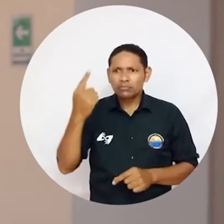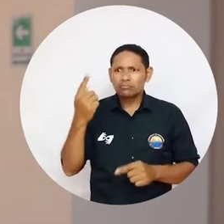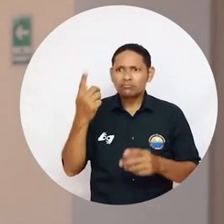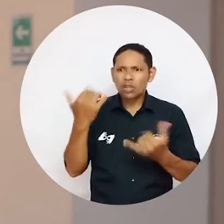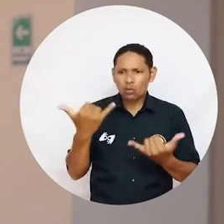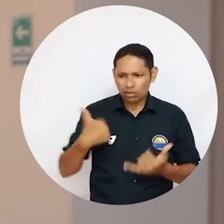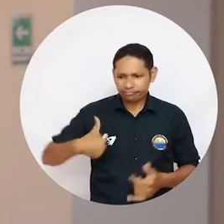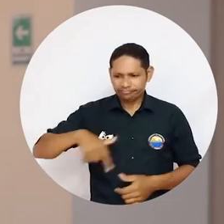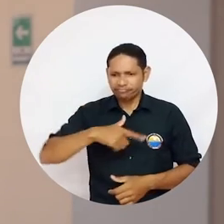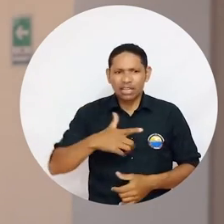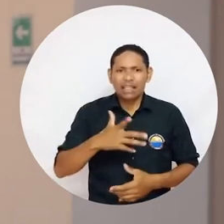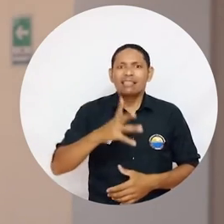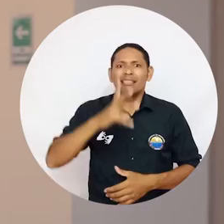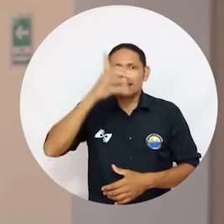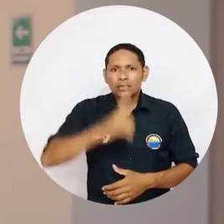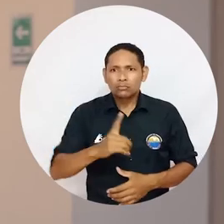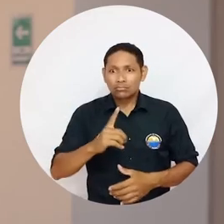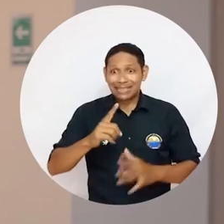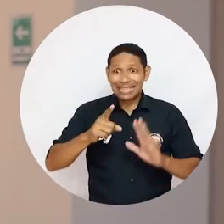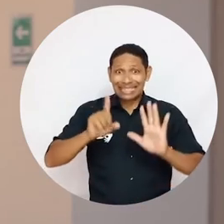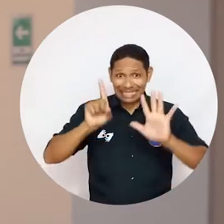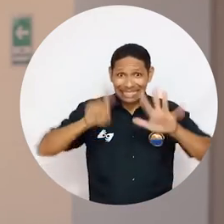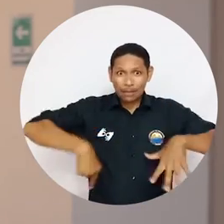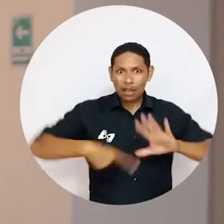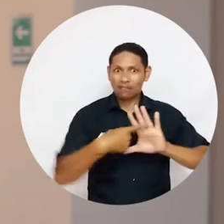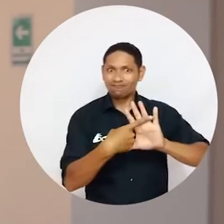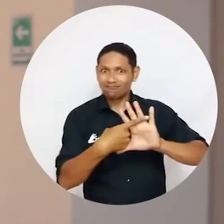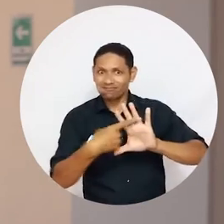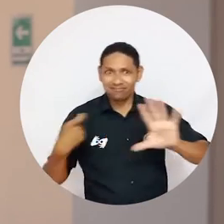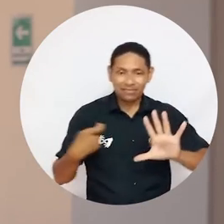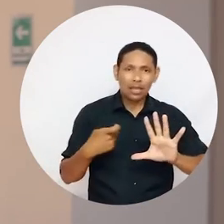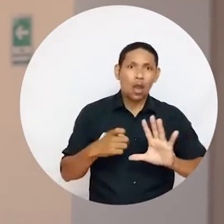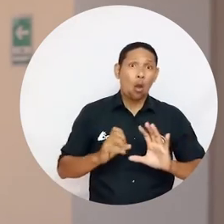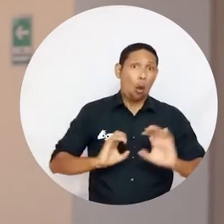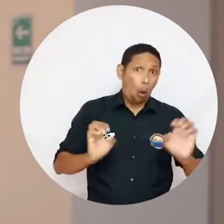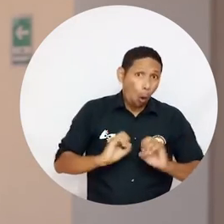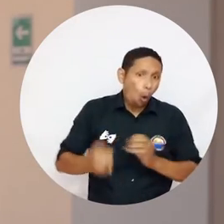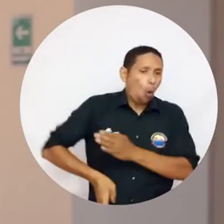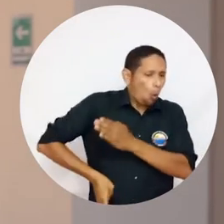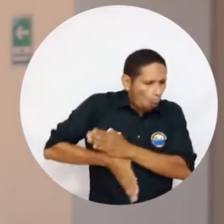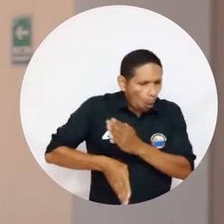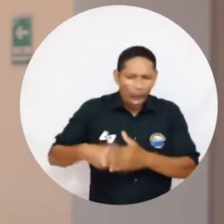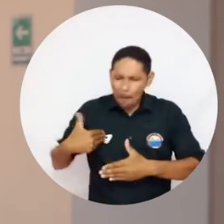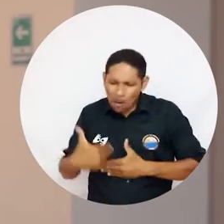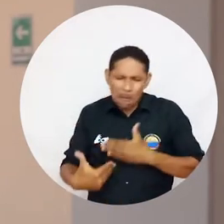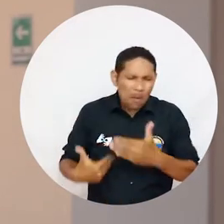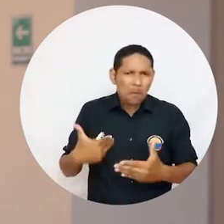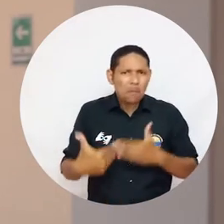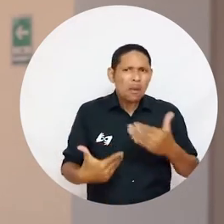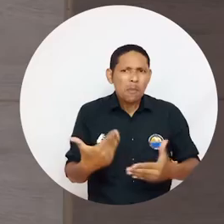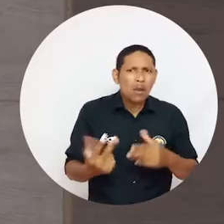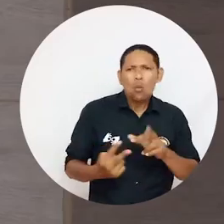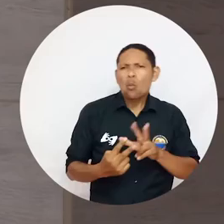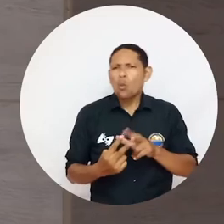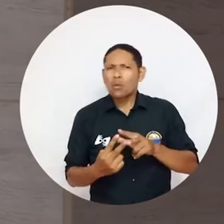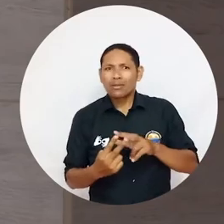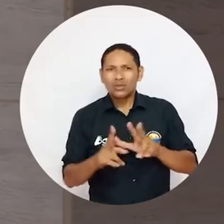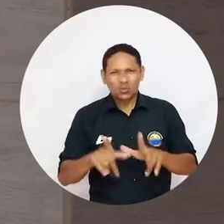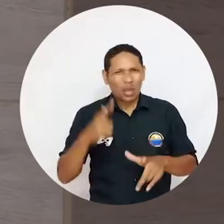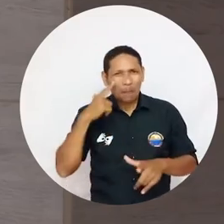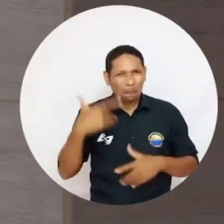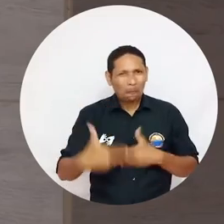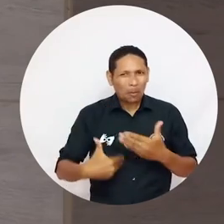en frente a la toma de decisiones, de si se cancele el semestre definitivamente o seguimos avanzando